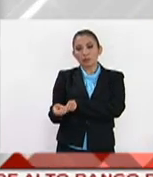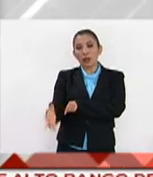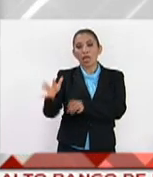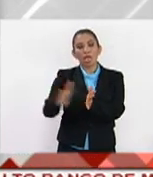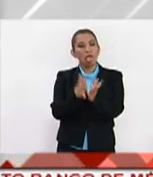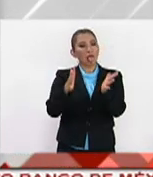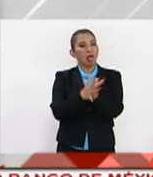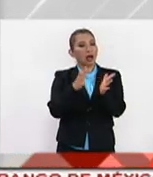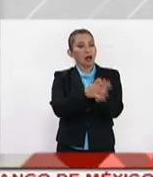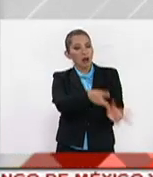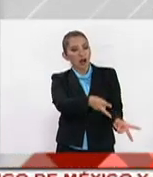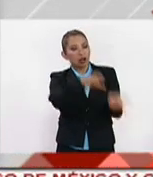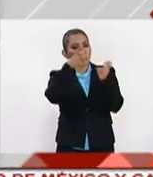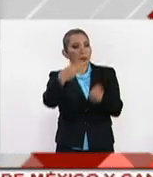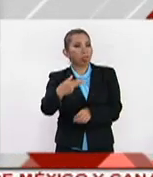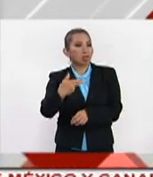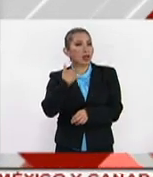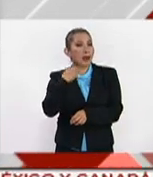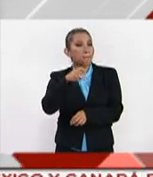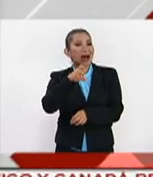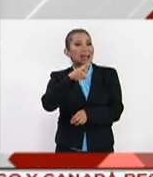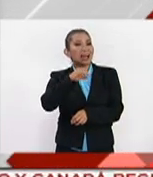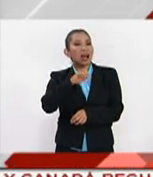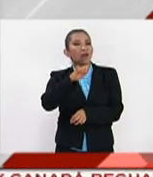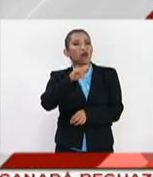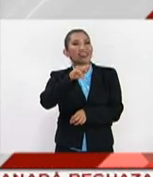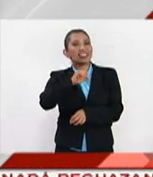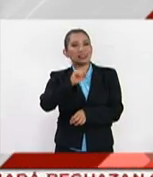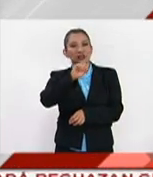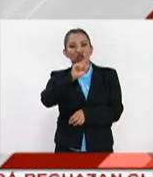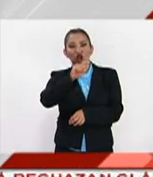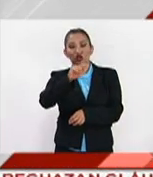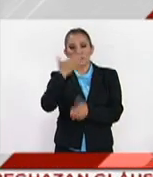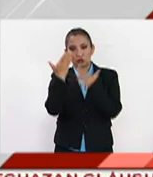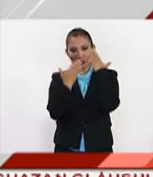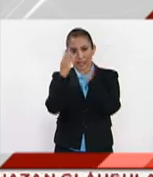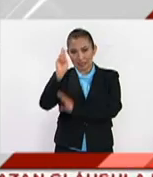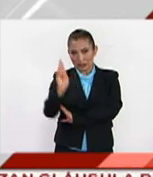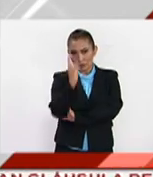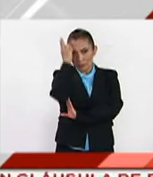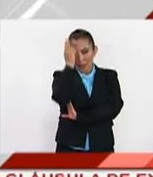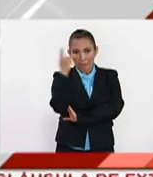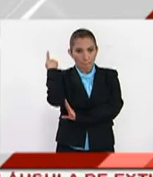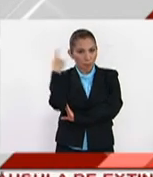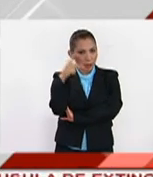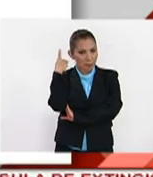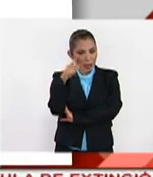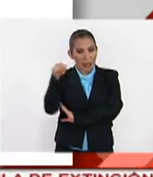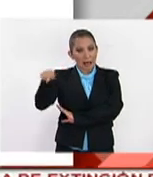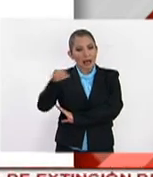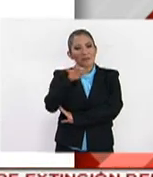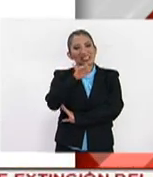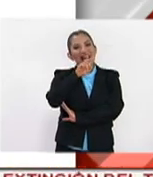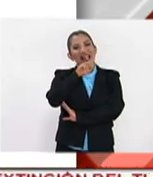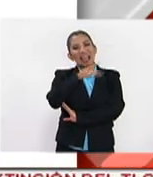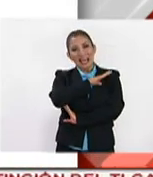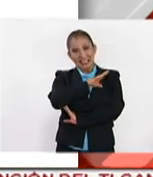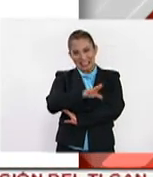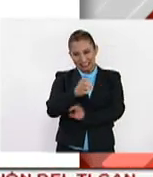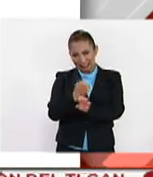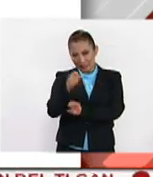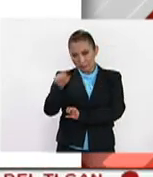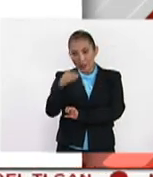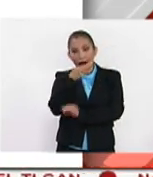de participar en el asalto y asesinato de Mariana Fuentes Soto, estudiante universitaria de Puebla. La Fiscalía General del